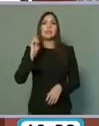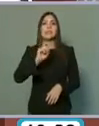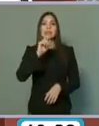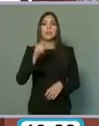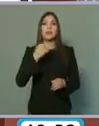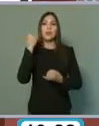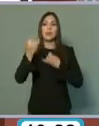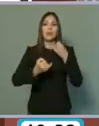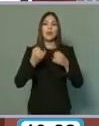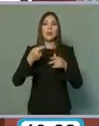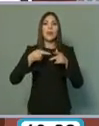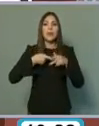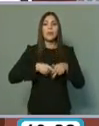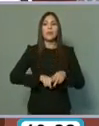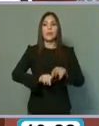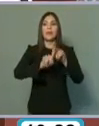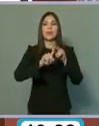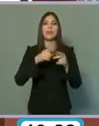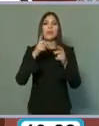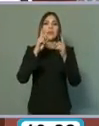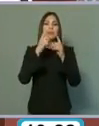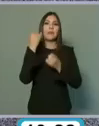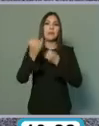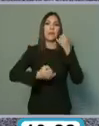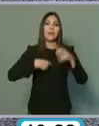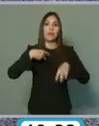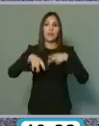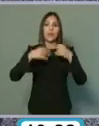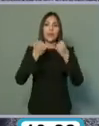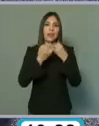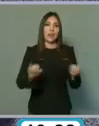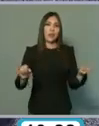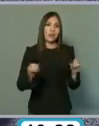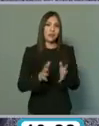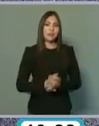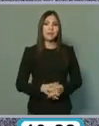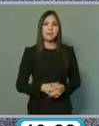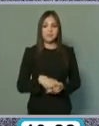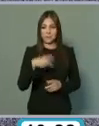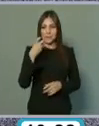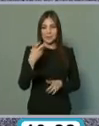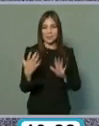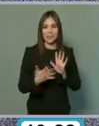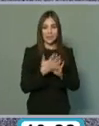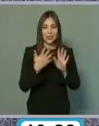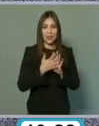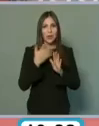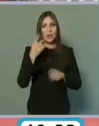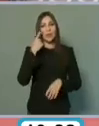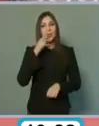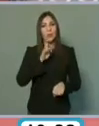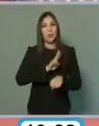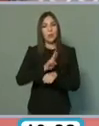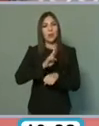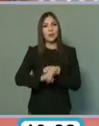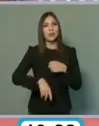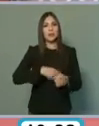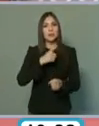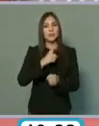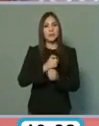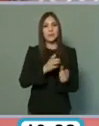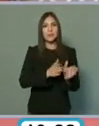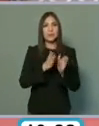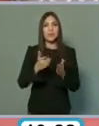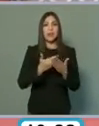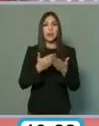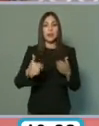inaugural. Exactamente, bueno, ahí está la participación de Uruguay en esta primera fase, en lo que tiene que ver con vuestro país.